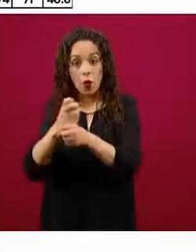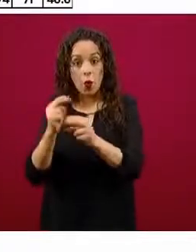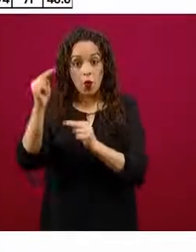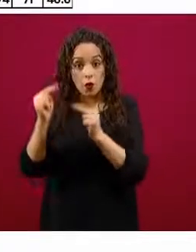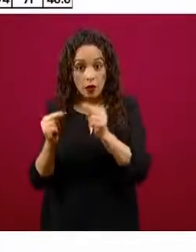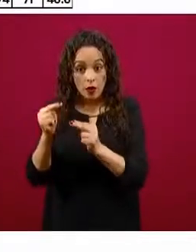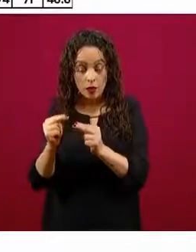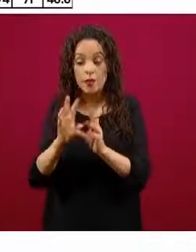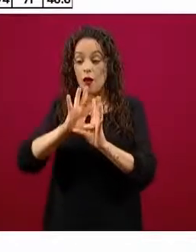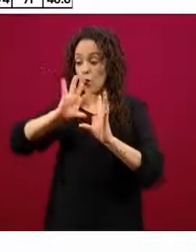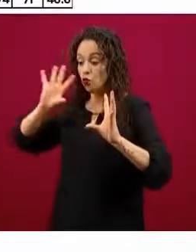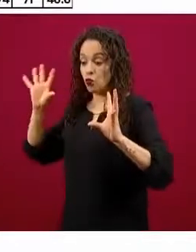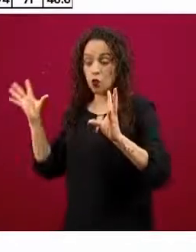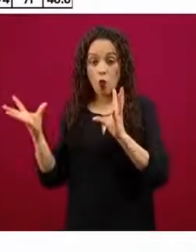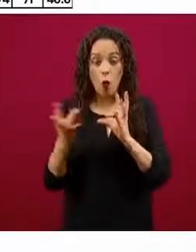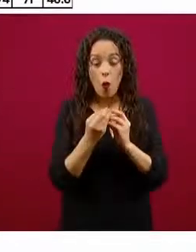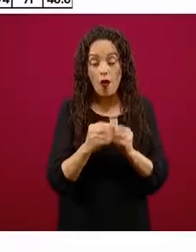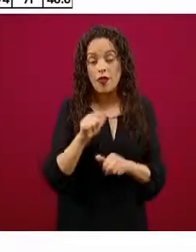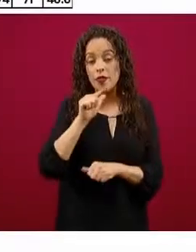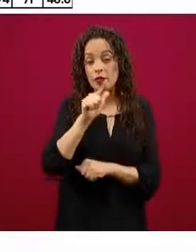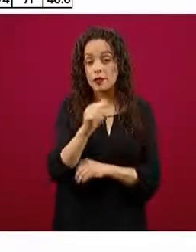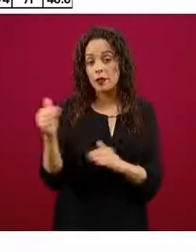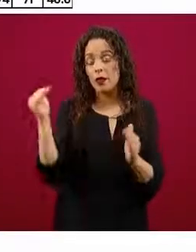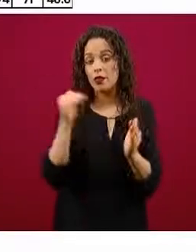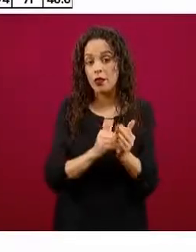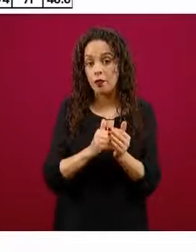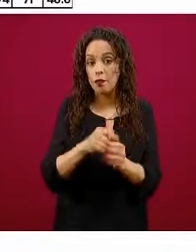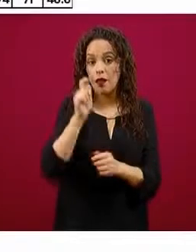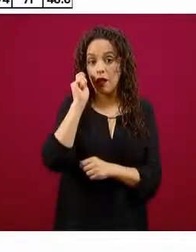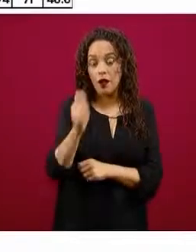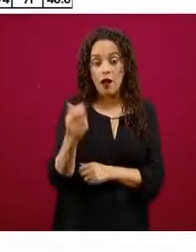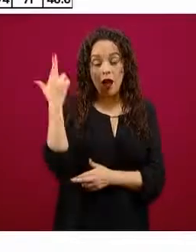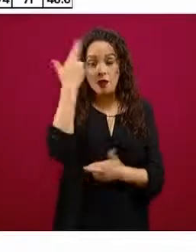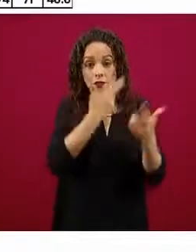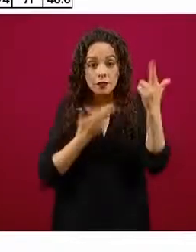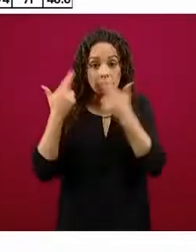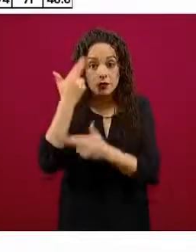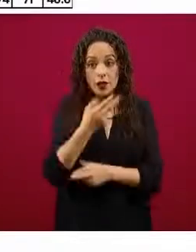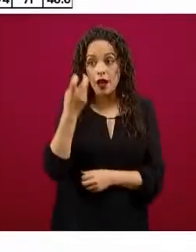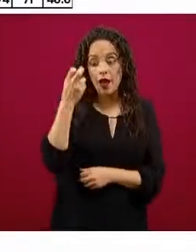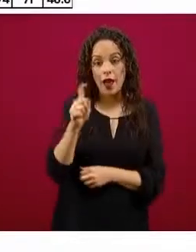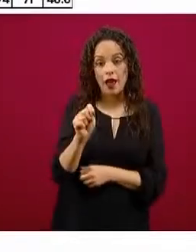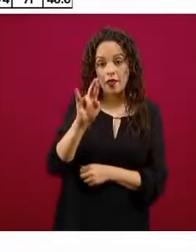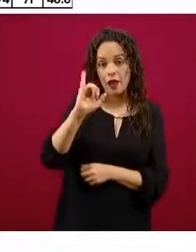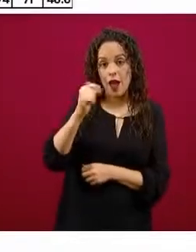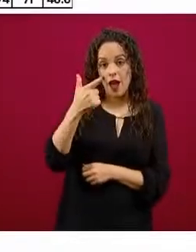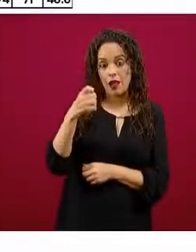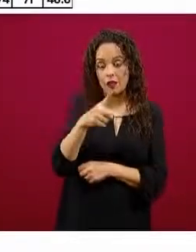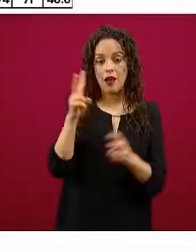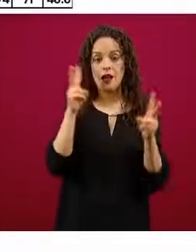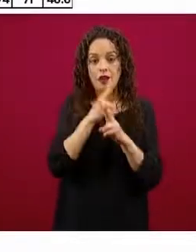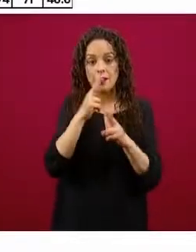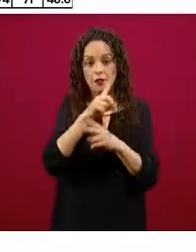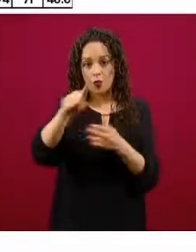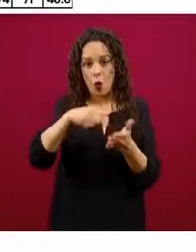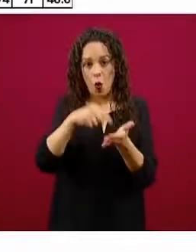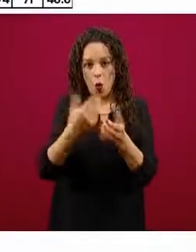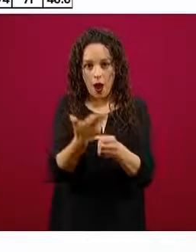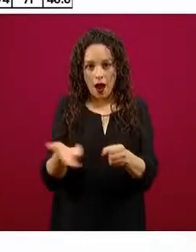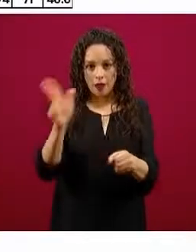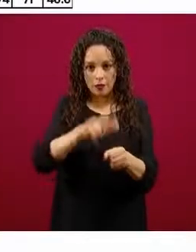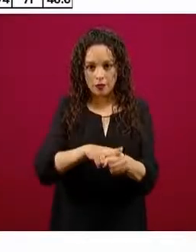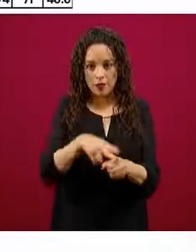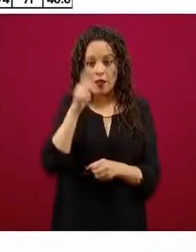todos los 17,000 que fueron enviados o que se vieron en el triage respiratorio de los hospitales, solo cubrían la